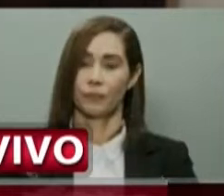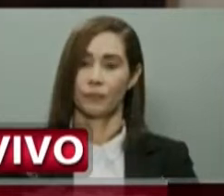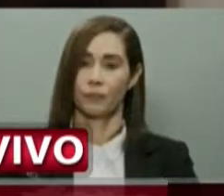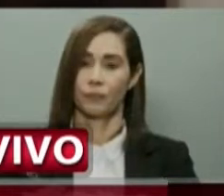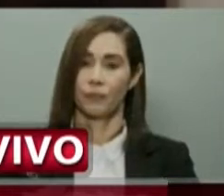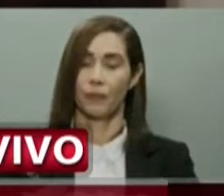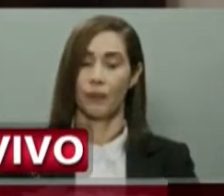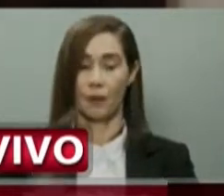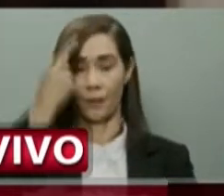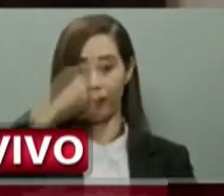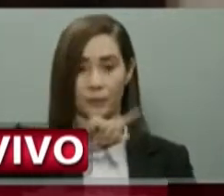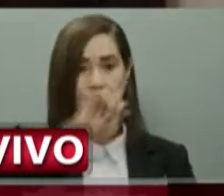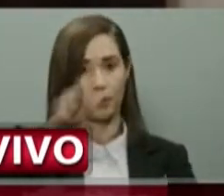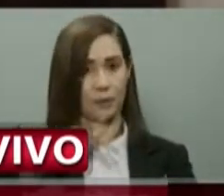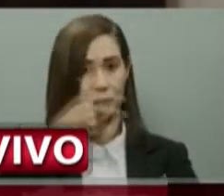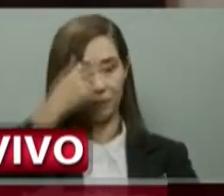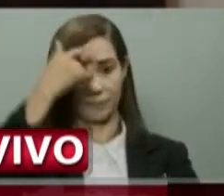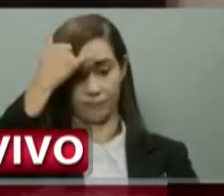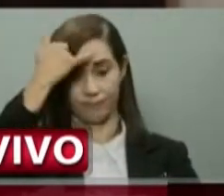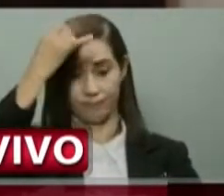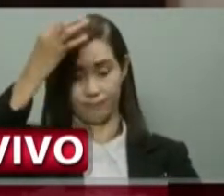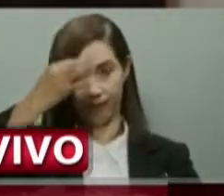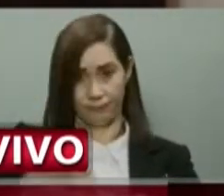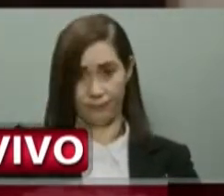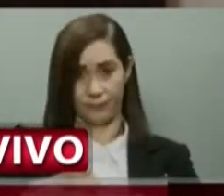Por eso esta y todas las medidas que tomemos